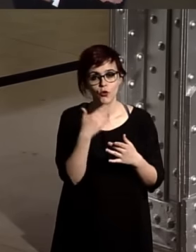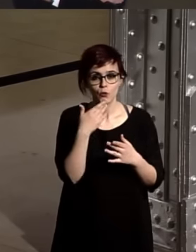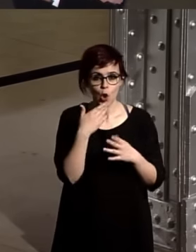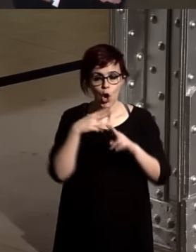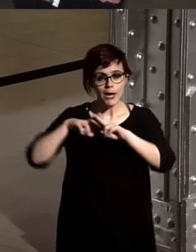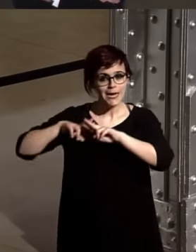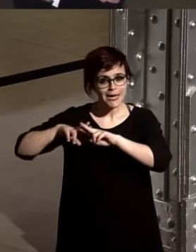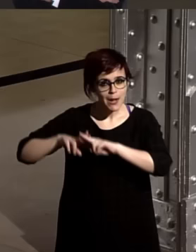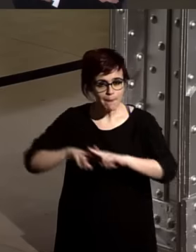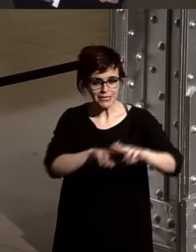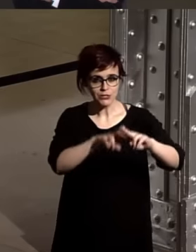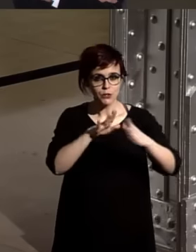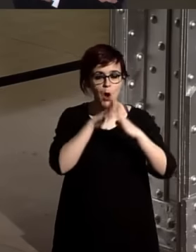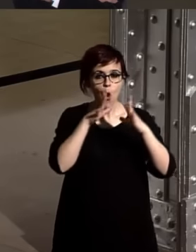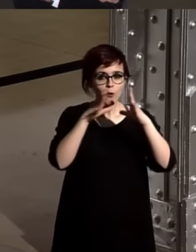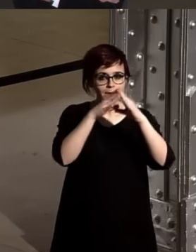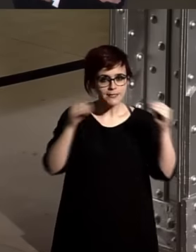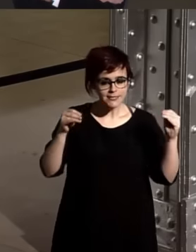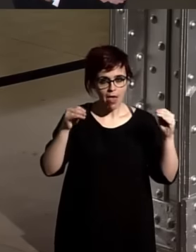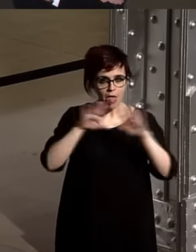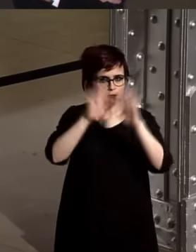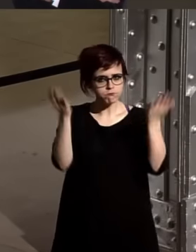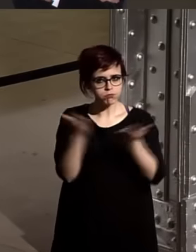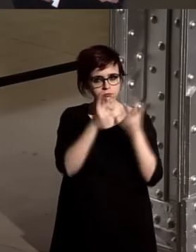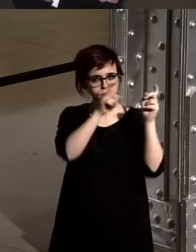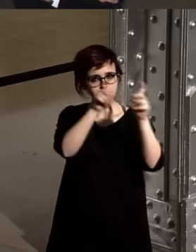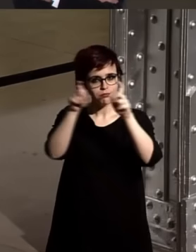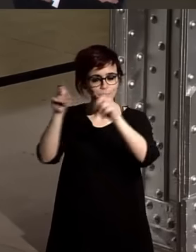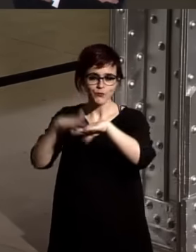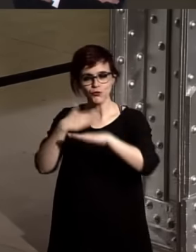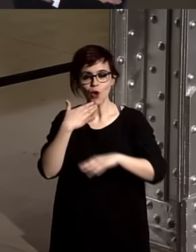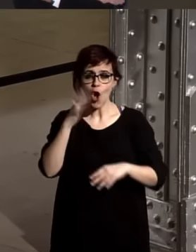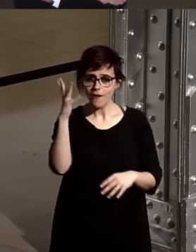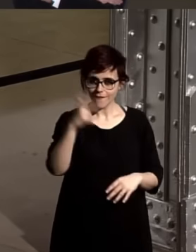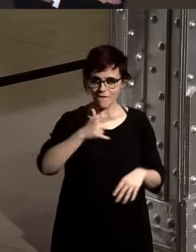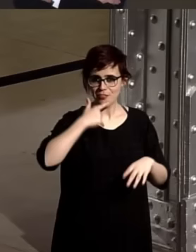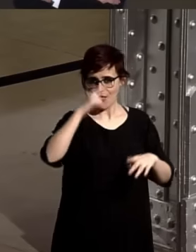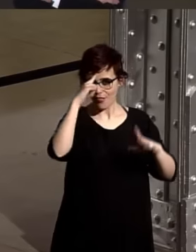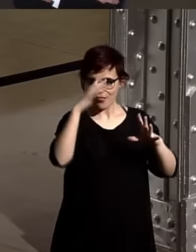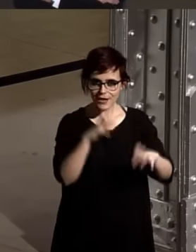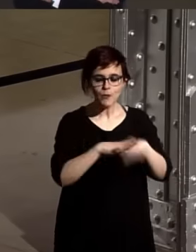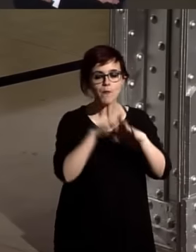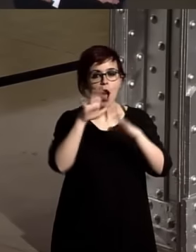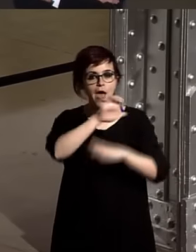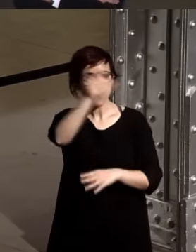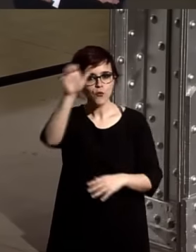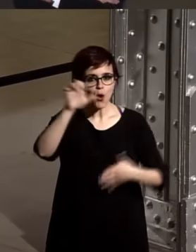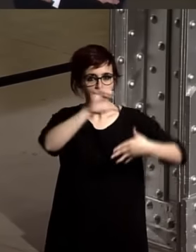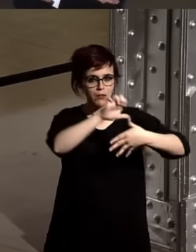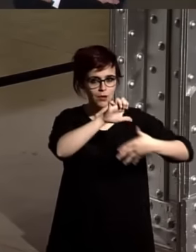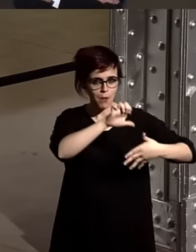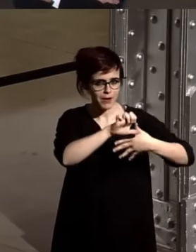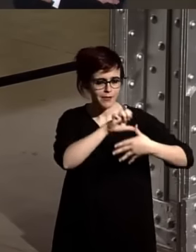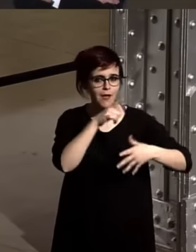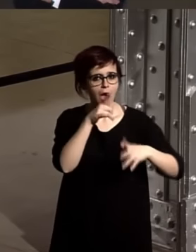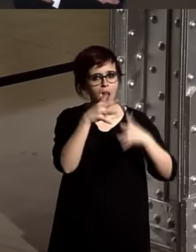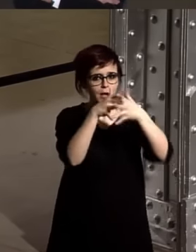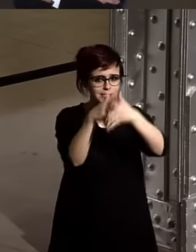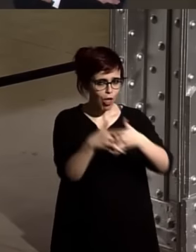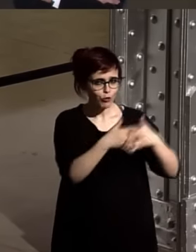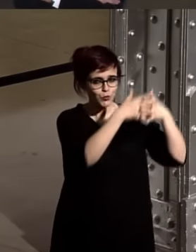digamos a las universidades de distintos puntos del globo robando cerebros no has estado en Europa en Latinoamérica trabajas mucho en